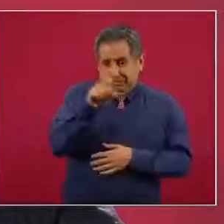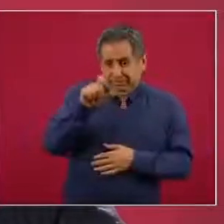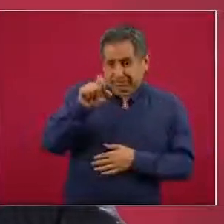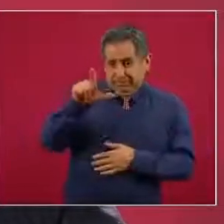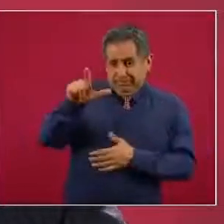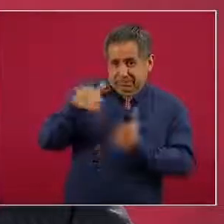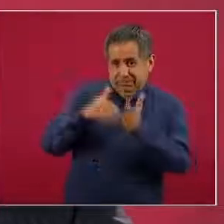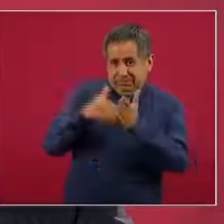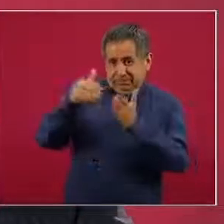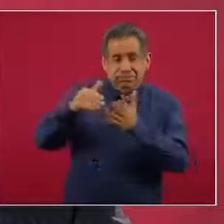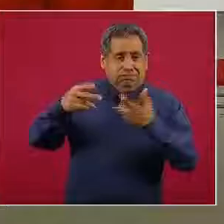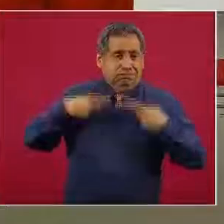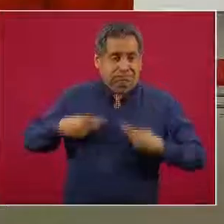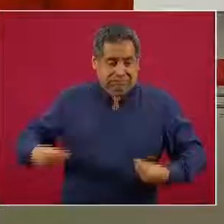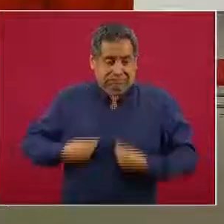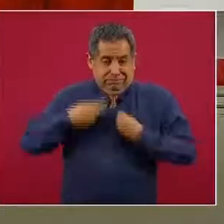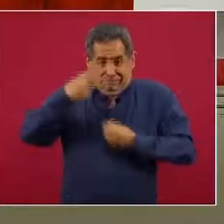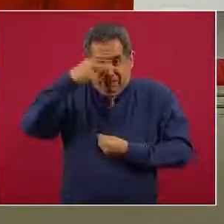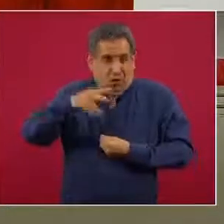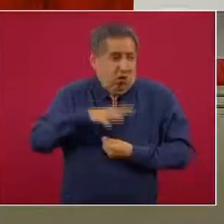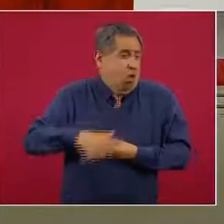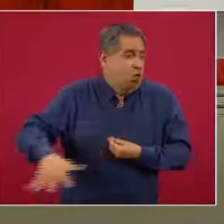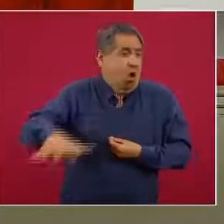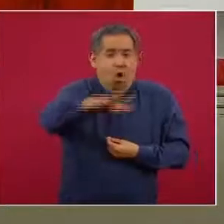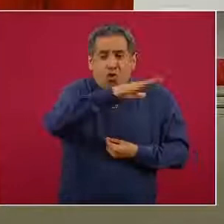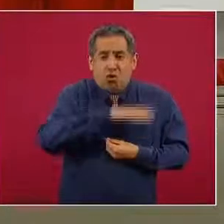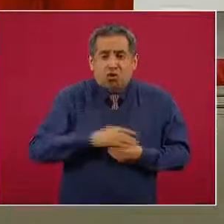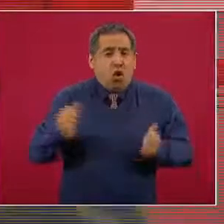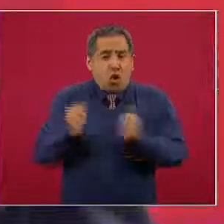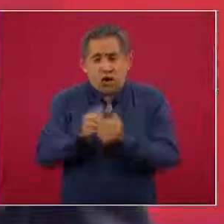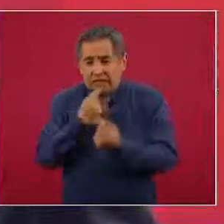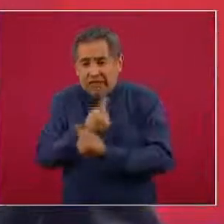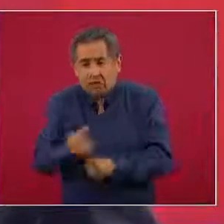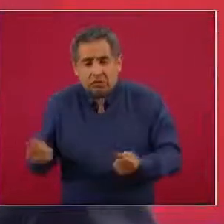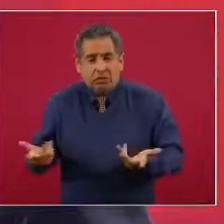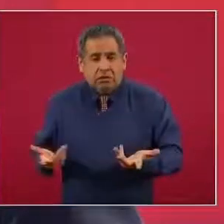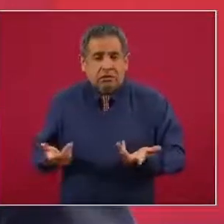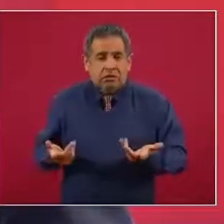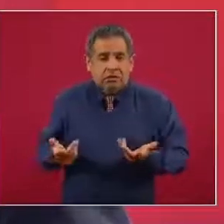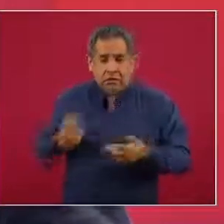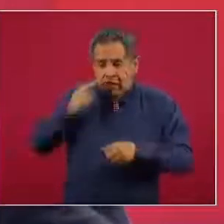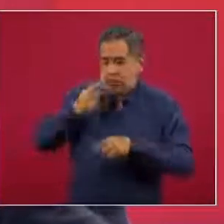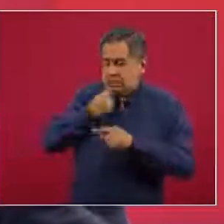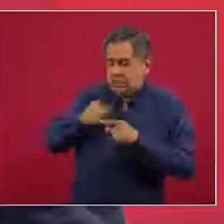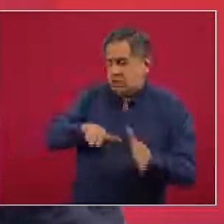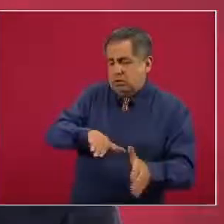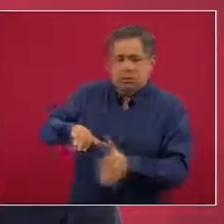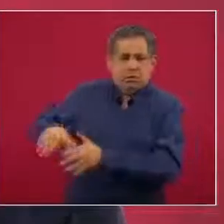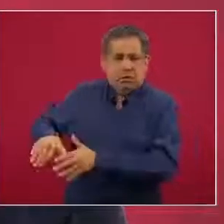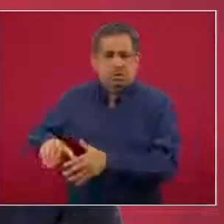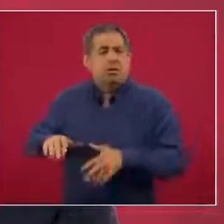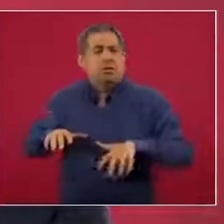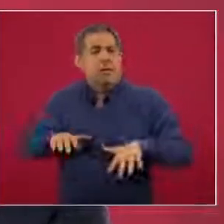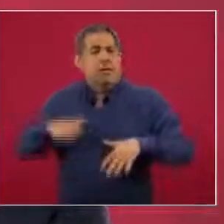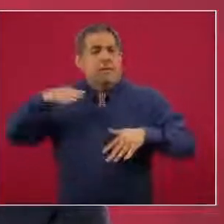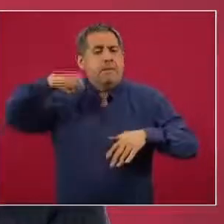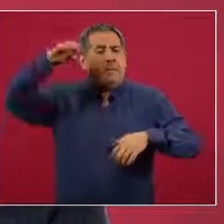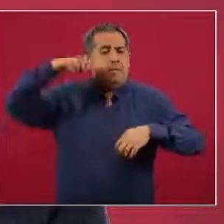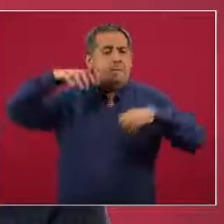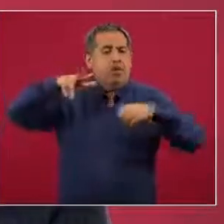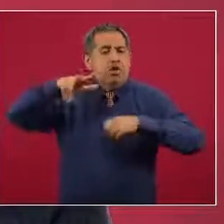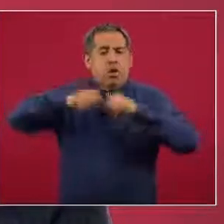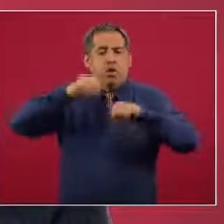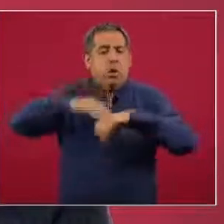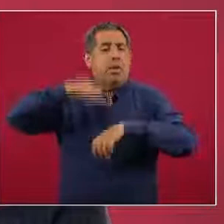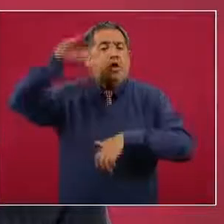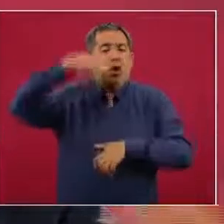de personas habitamos este país, incluyendo los niños. Quitémosle la responsabilidad a ellos y dejemos a todos los mayores de 18